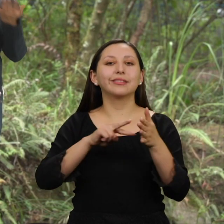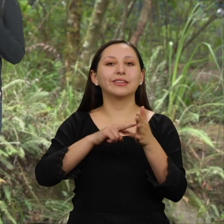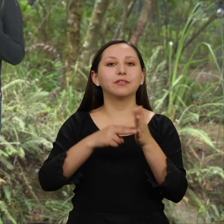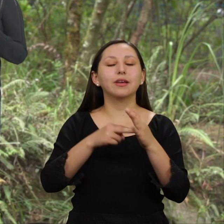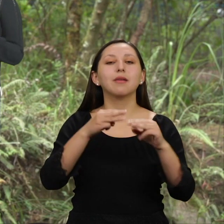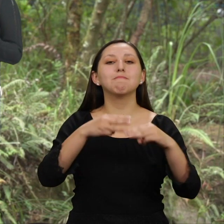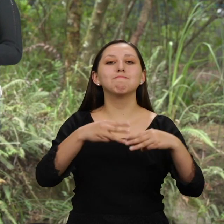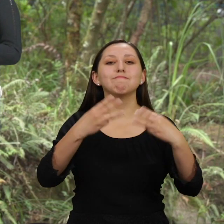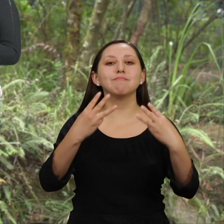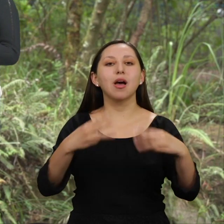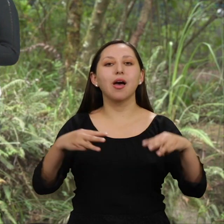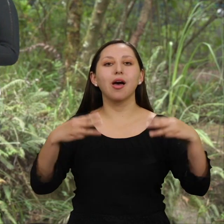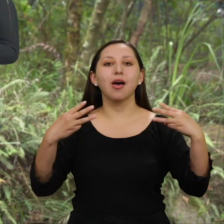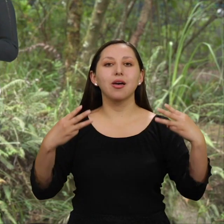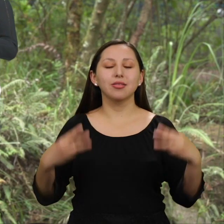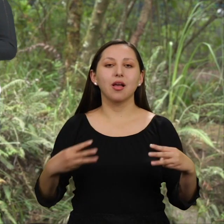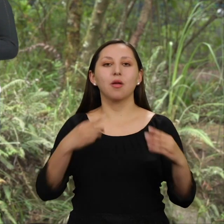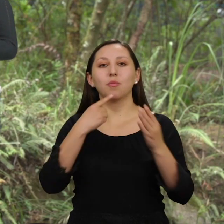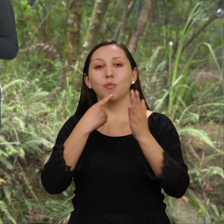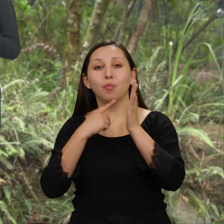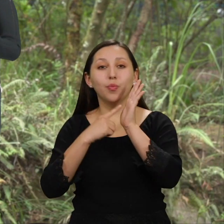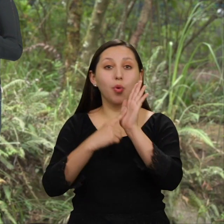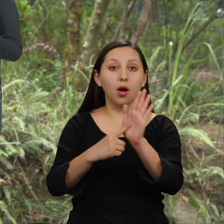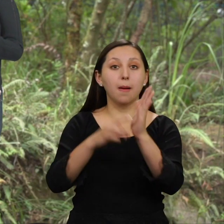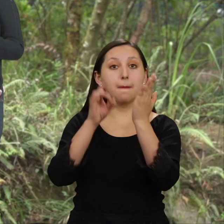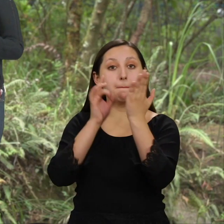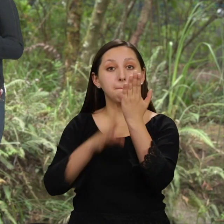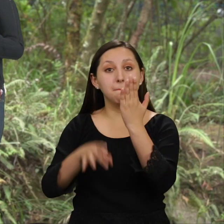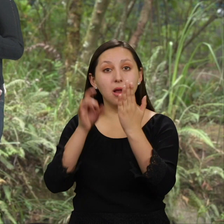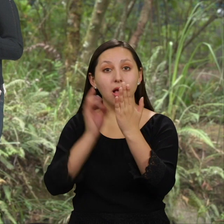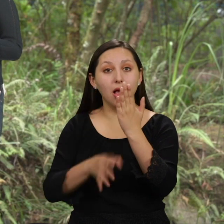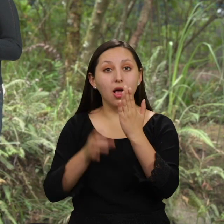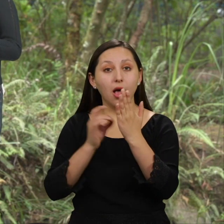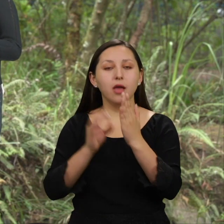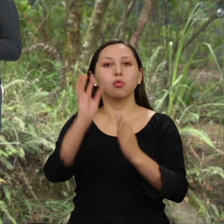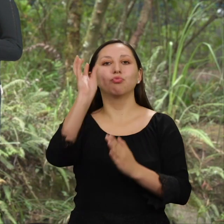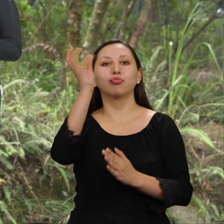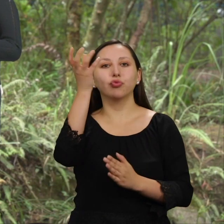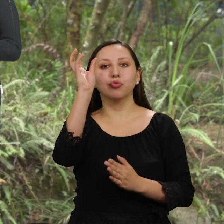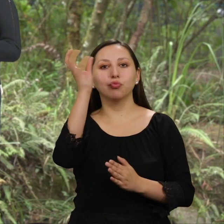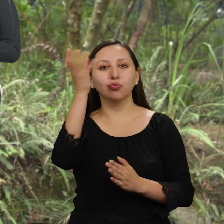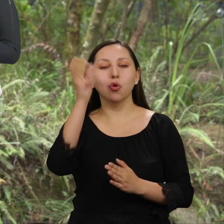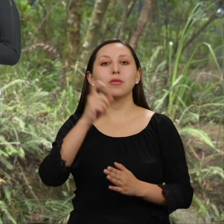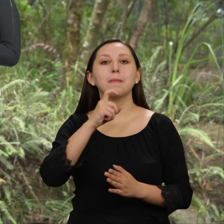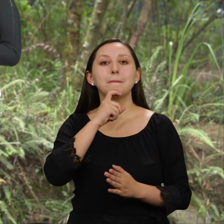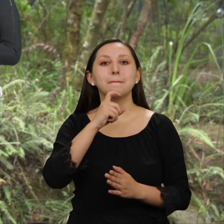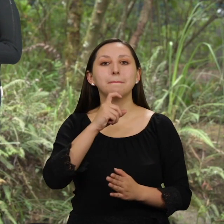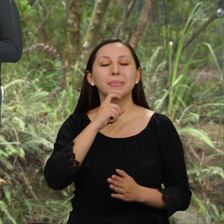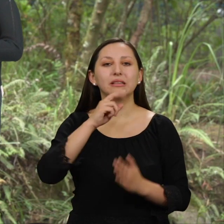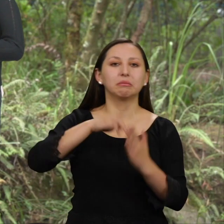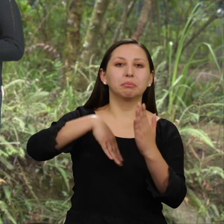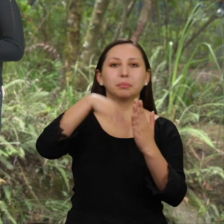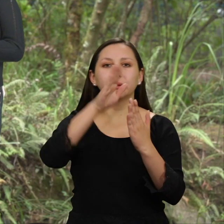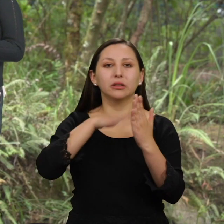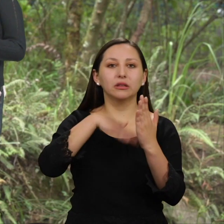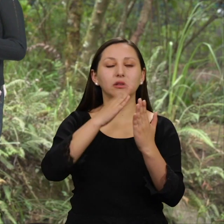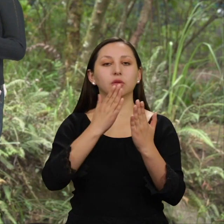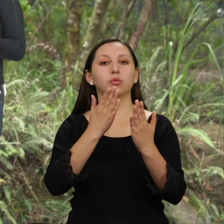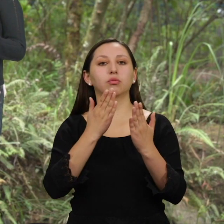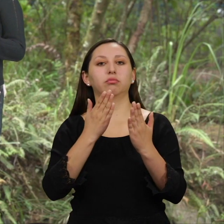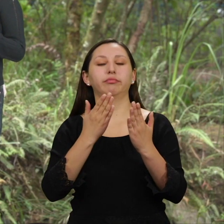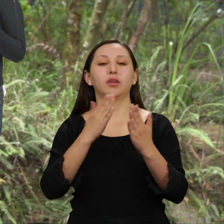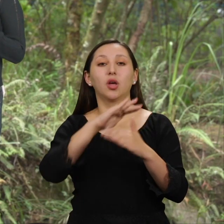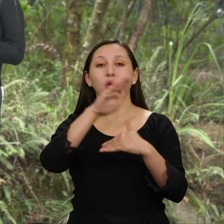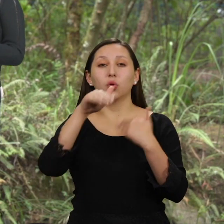que no tienen origen orgánico Ya Como los plásticos, las latas, bombillas, las pilas, las tintas,